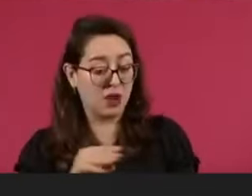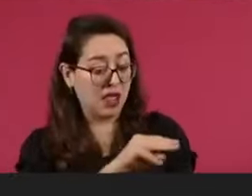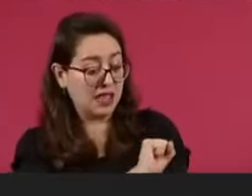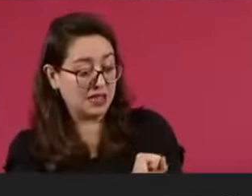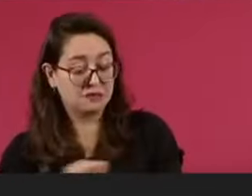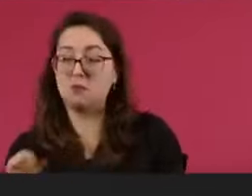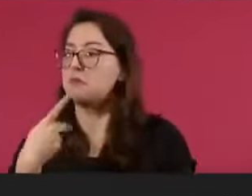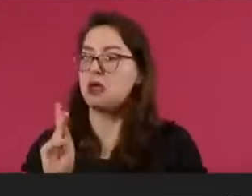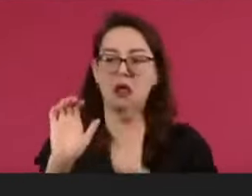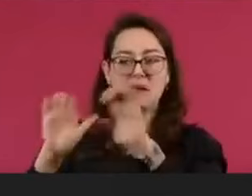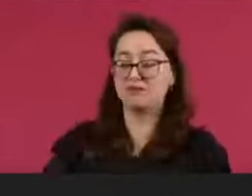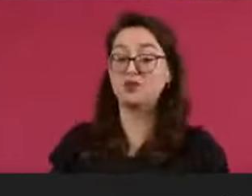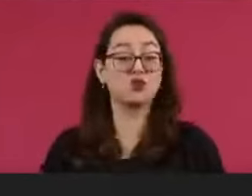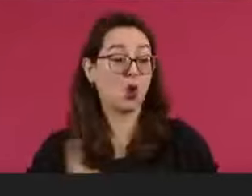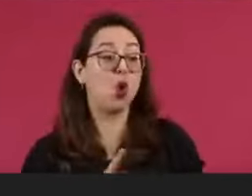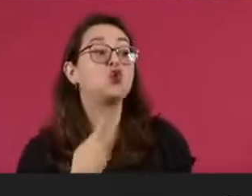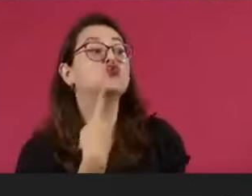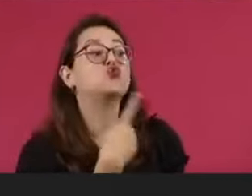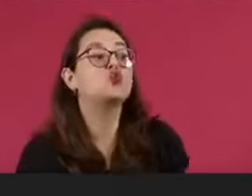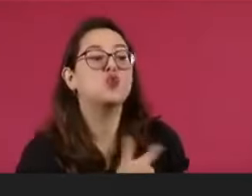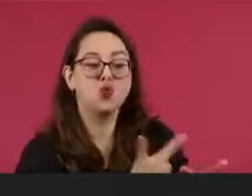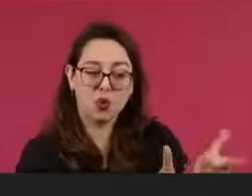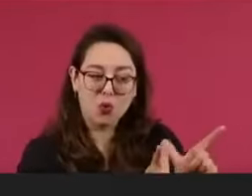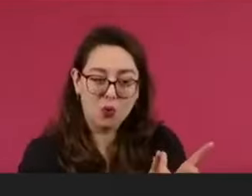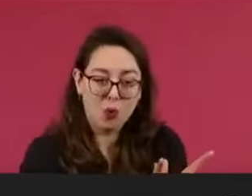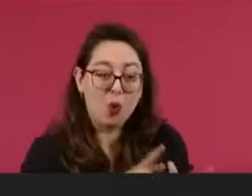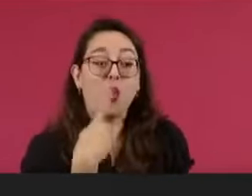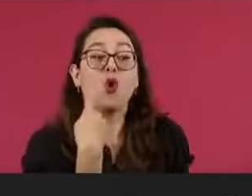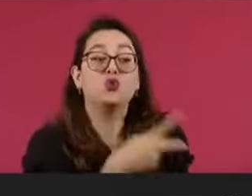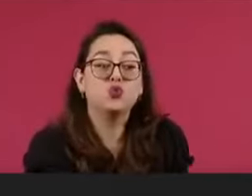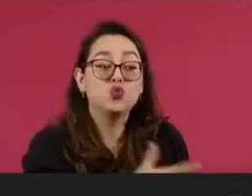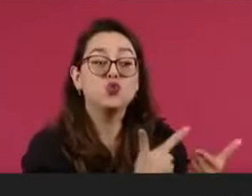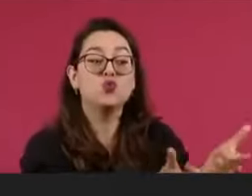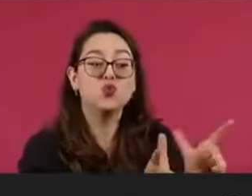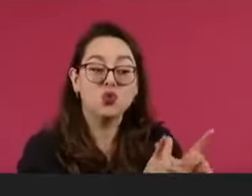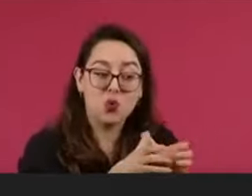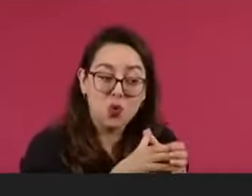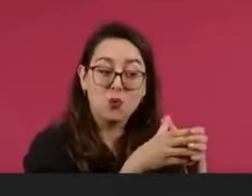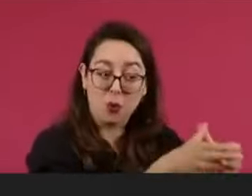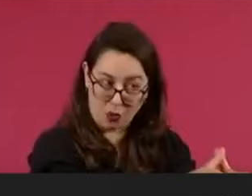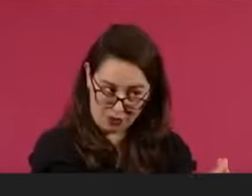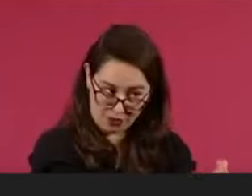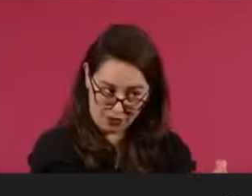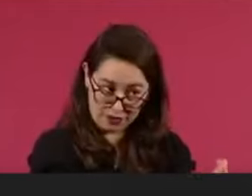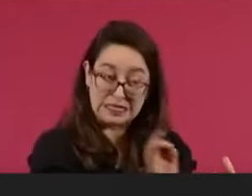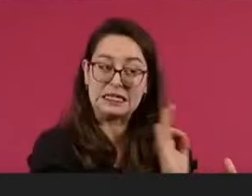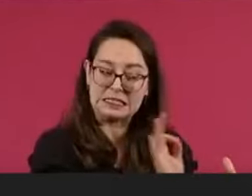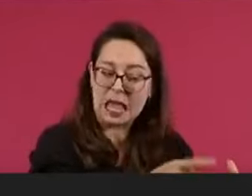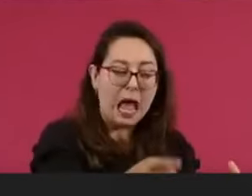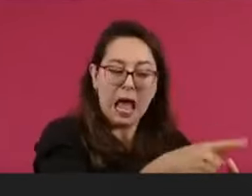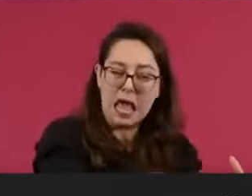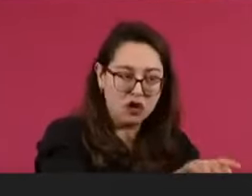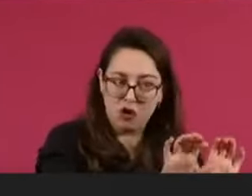no incorporados. Los que tú representas o los que tú defiendes, no, son denuncias. A lo mejor no. Bueno,